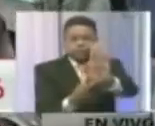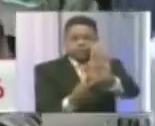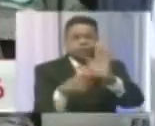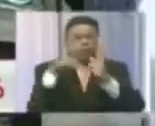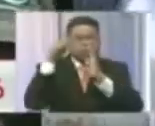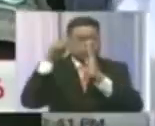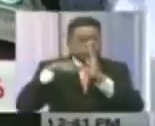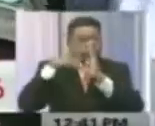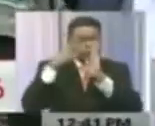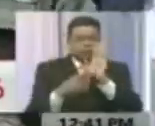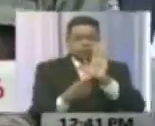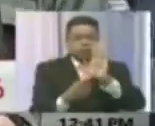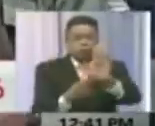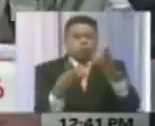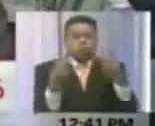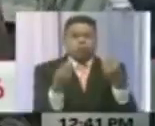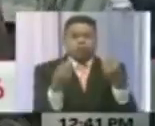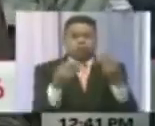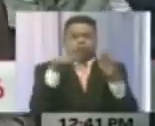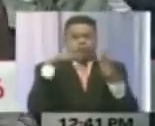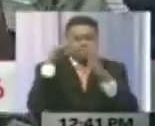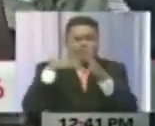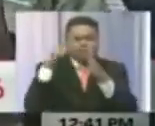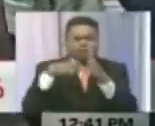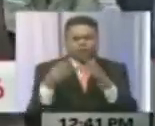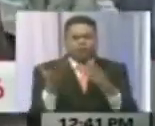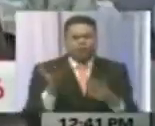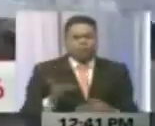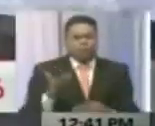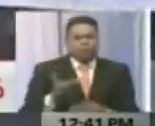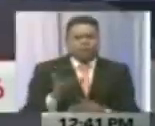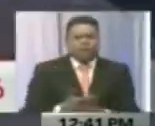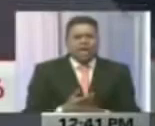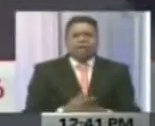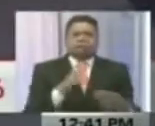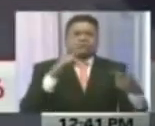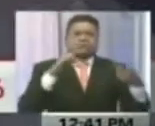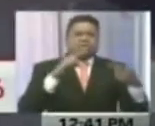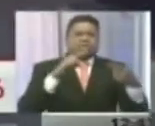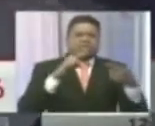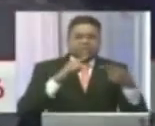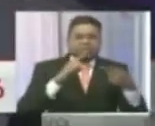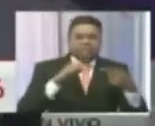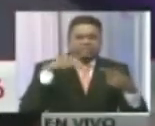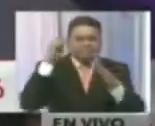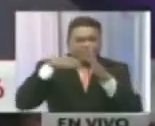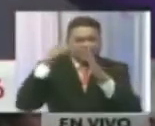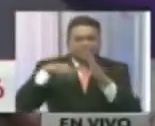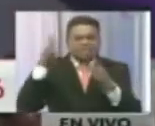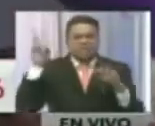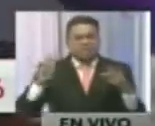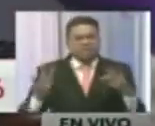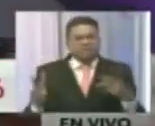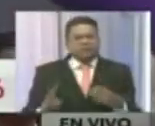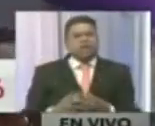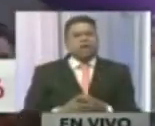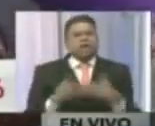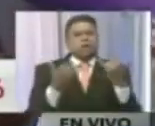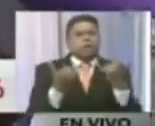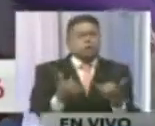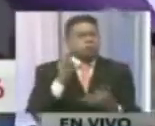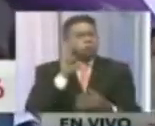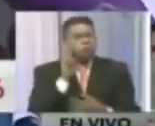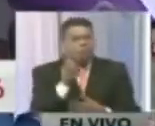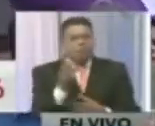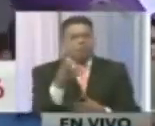francofonía, festivales de cine del Caribe, por supuesto el cine venezolano, y estaremos esta noche viendo junto con el gobernador